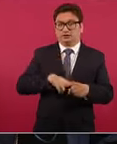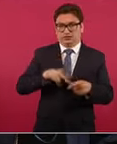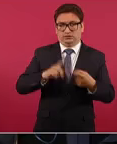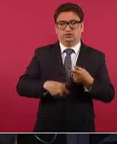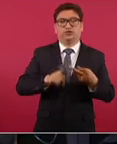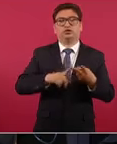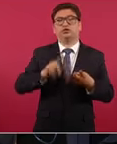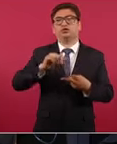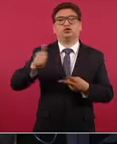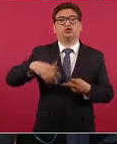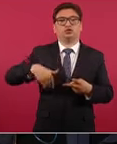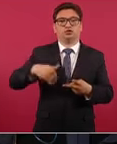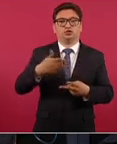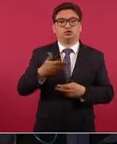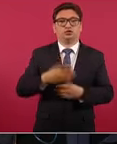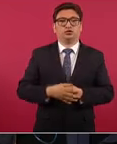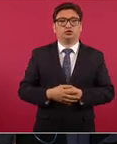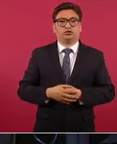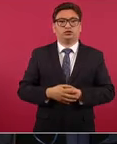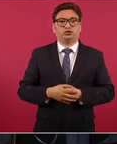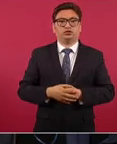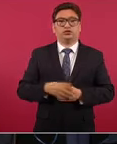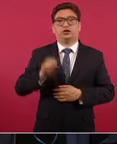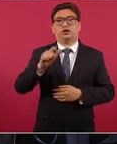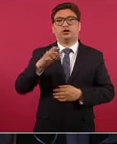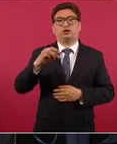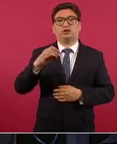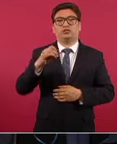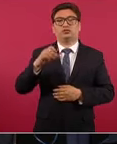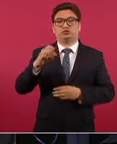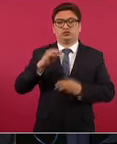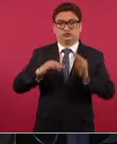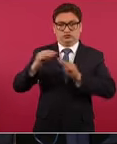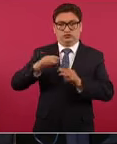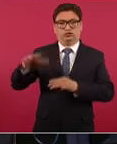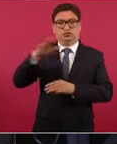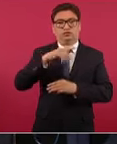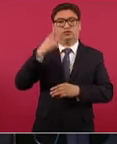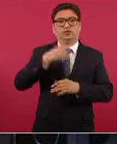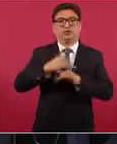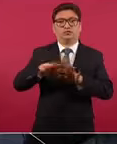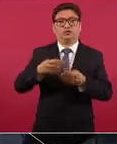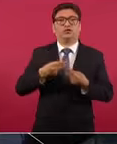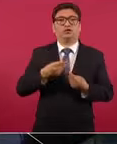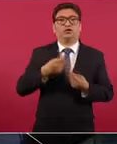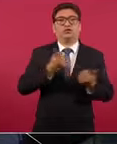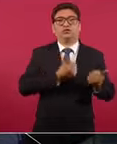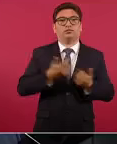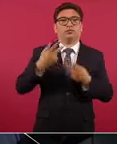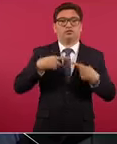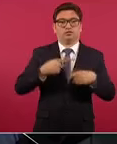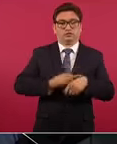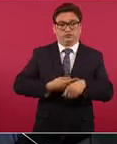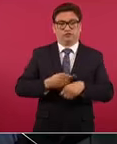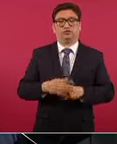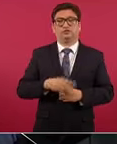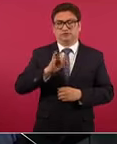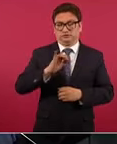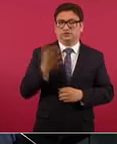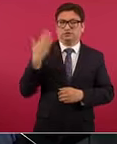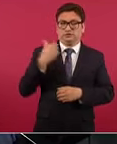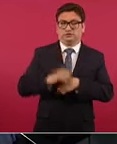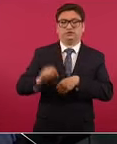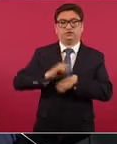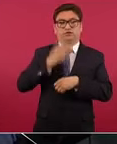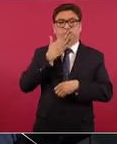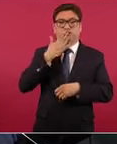también lo que le comentaba a la moza de álamos y la sierra enfermos y ahora justo las cosas que estuvimos en